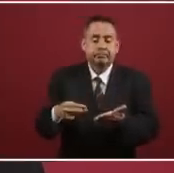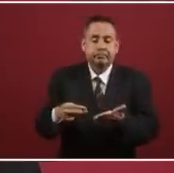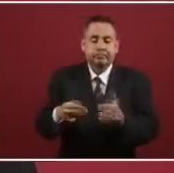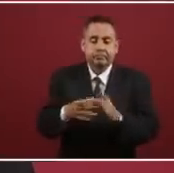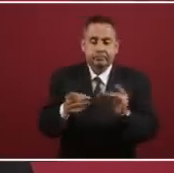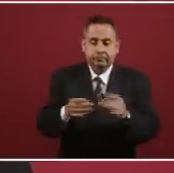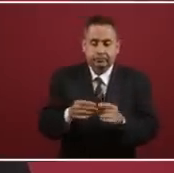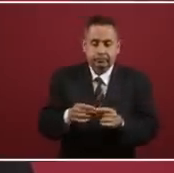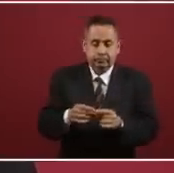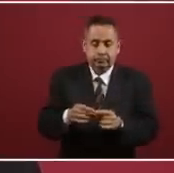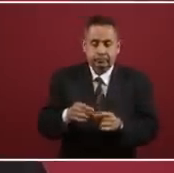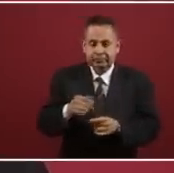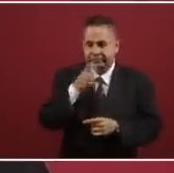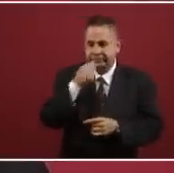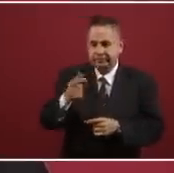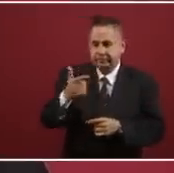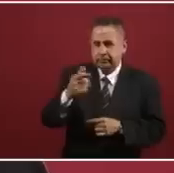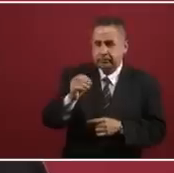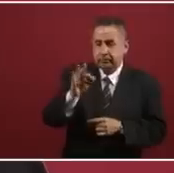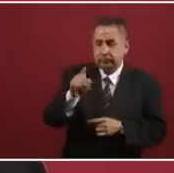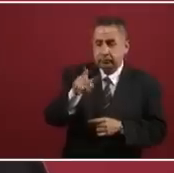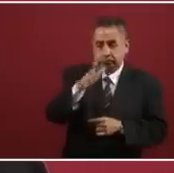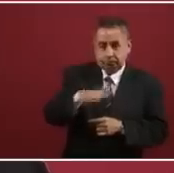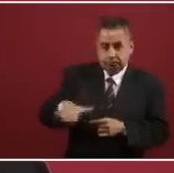Morir en el Golfo.